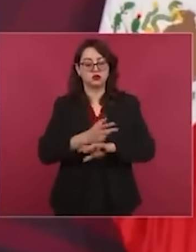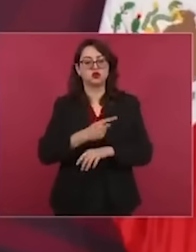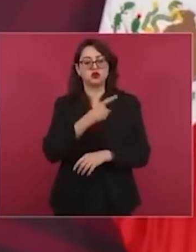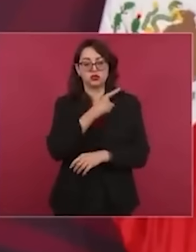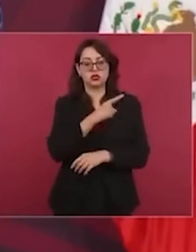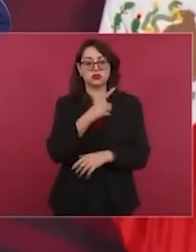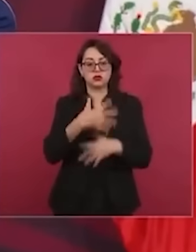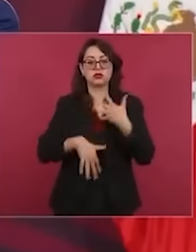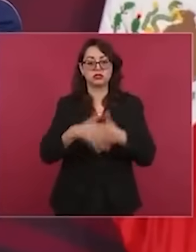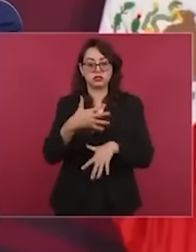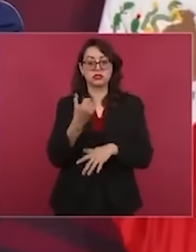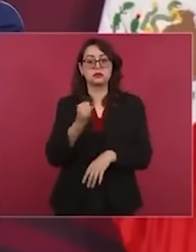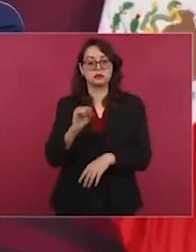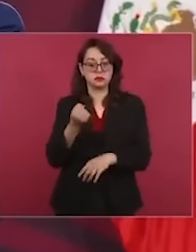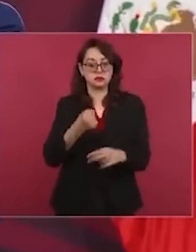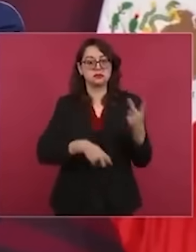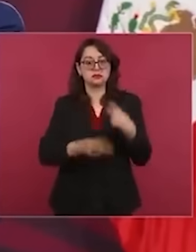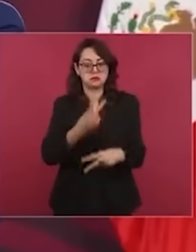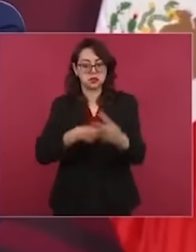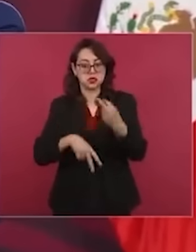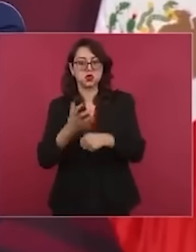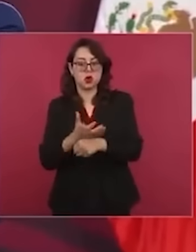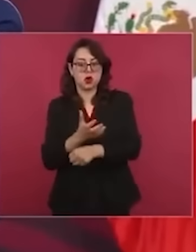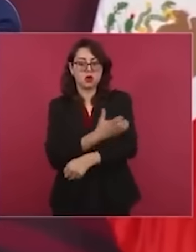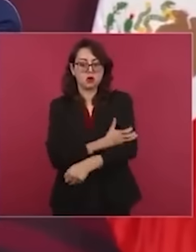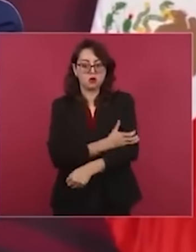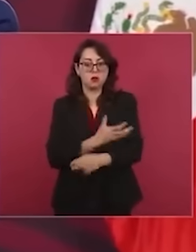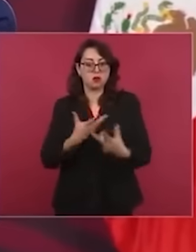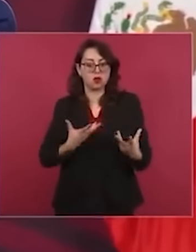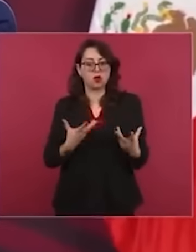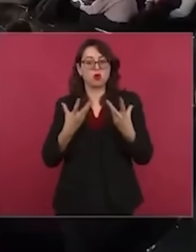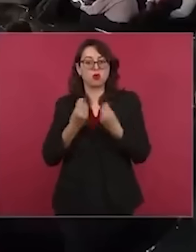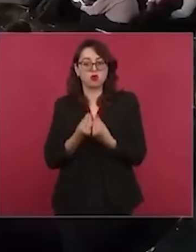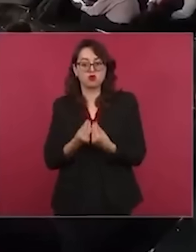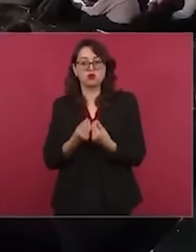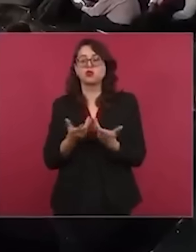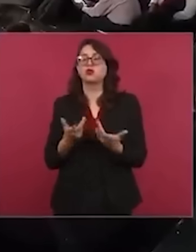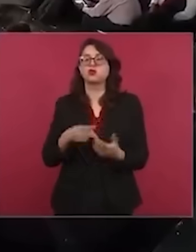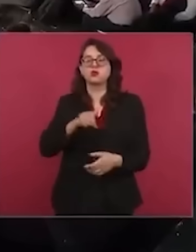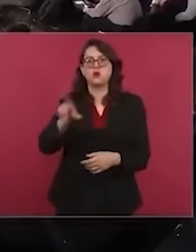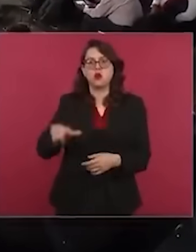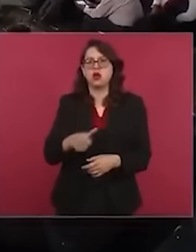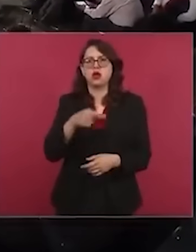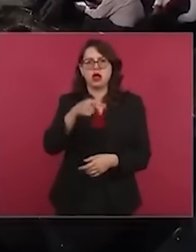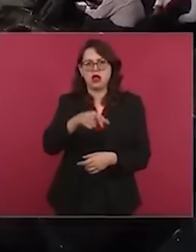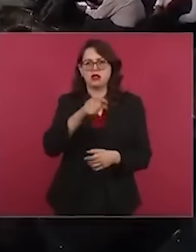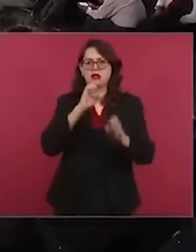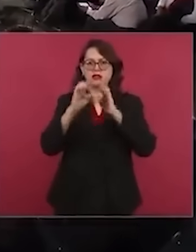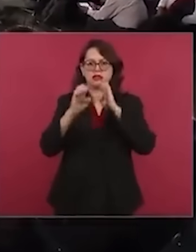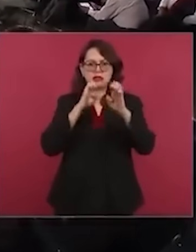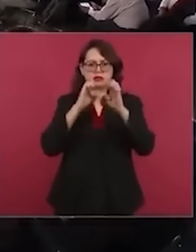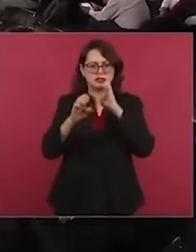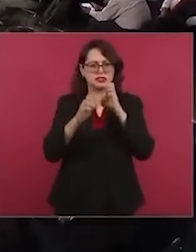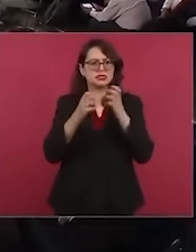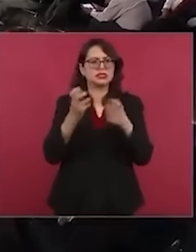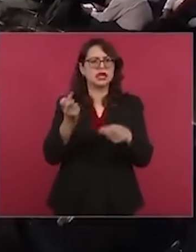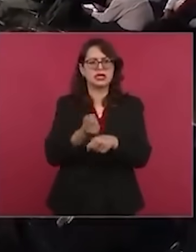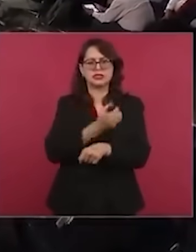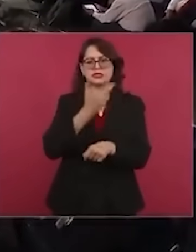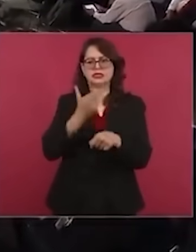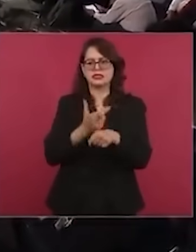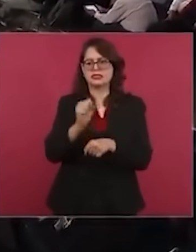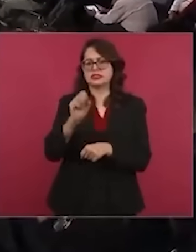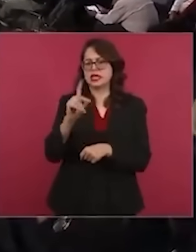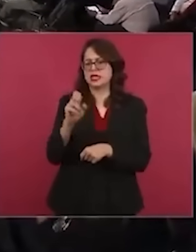el día 15 en entrevista con el secretario de la